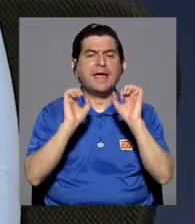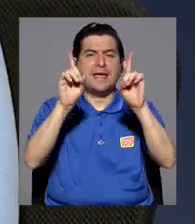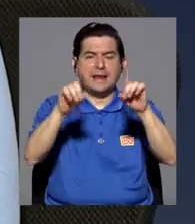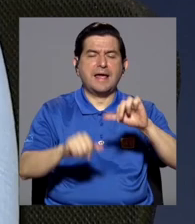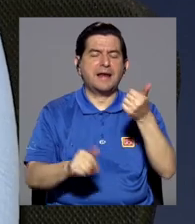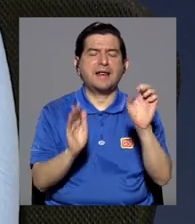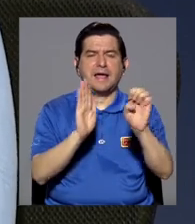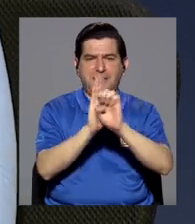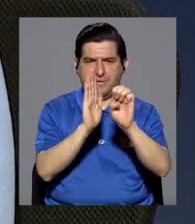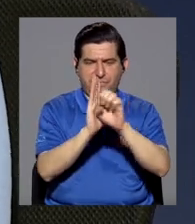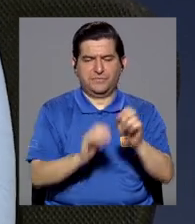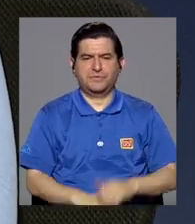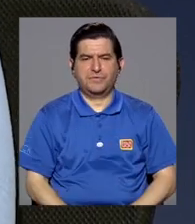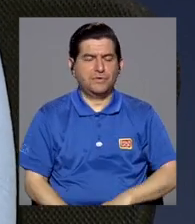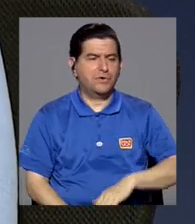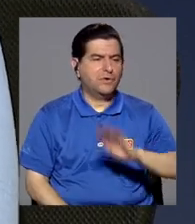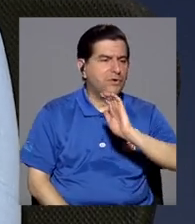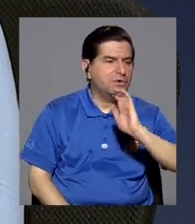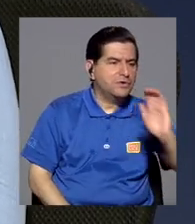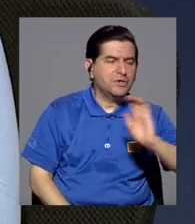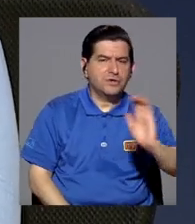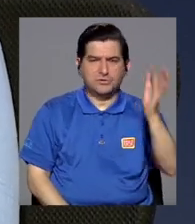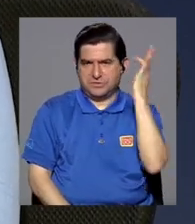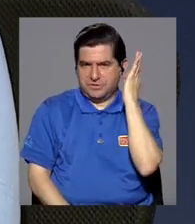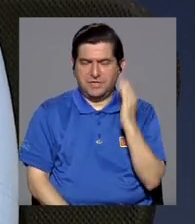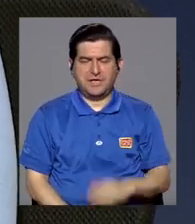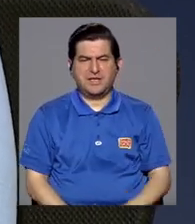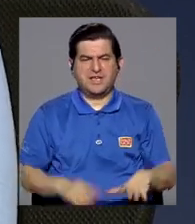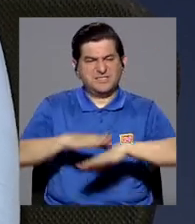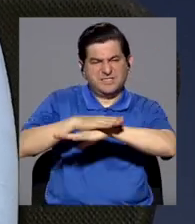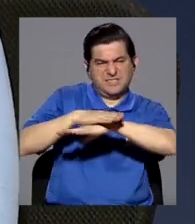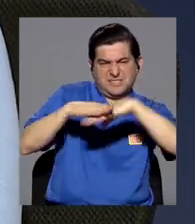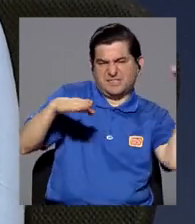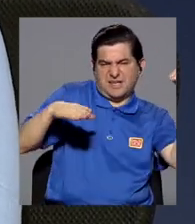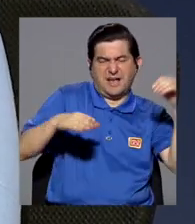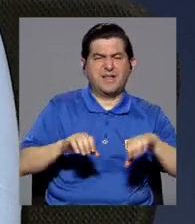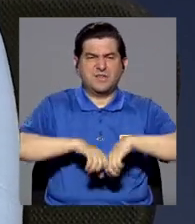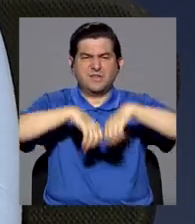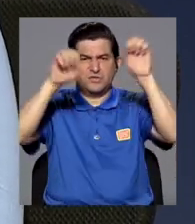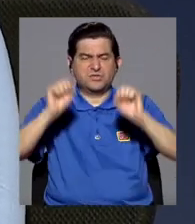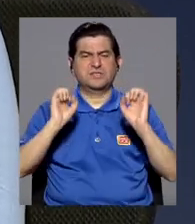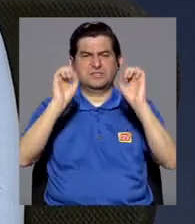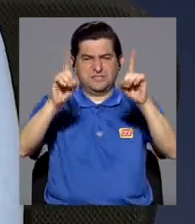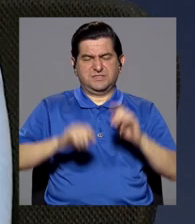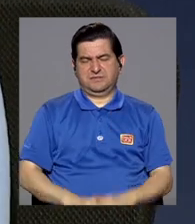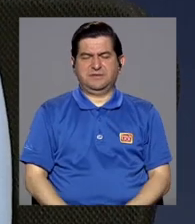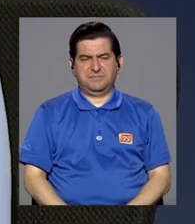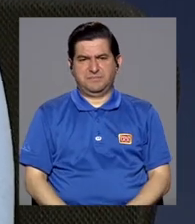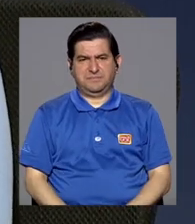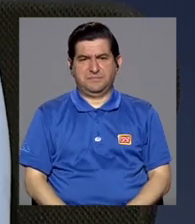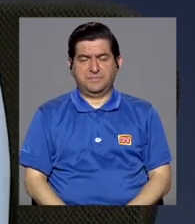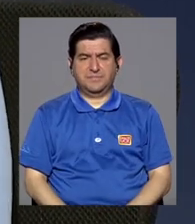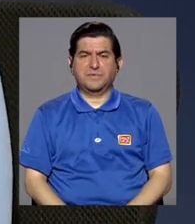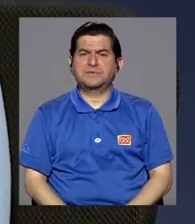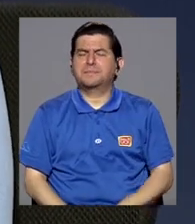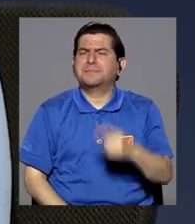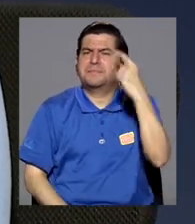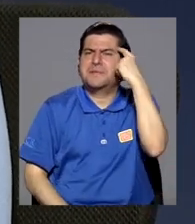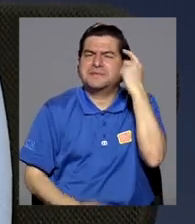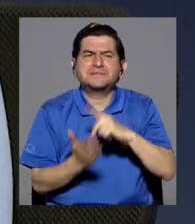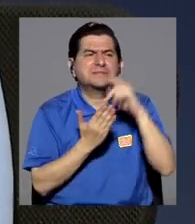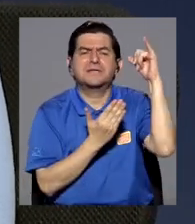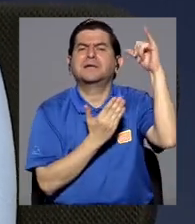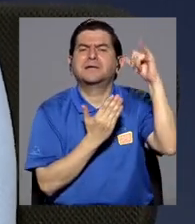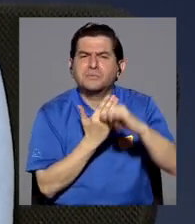te puedo dar otro ejemplo imaginemos los chicos y chicas que se están viendo excluidos o excluidas del sistema educativo entonces qué tal si